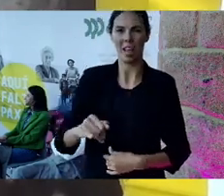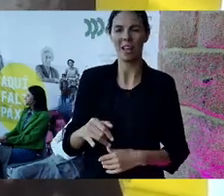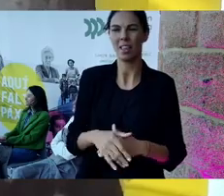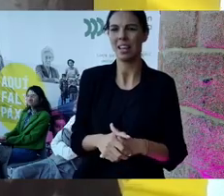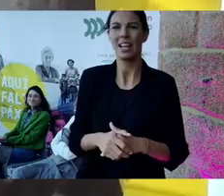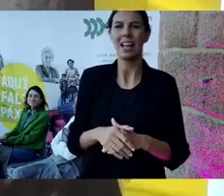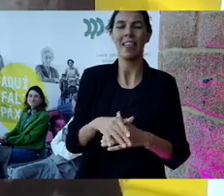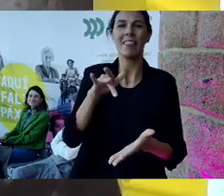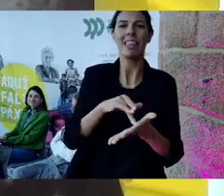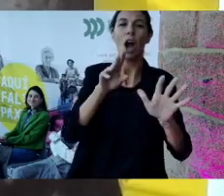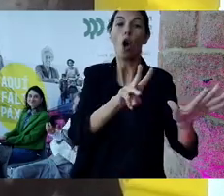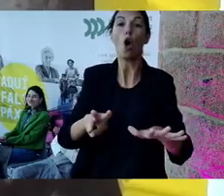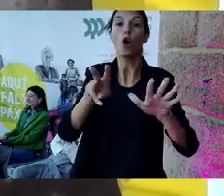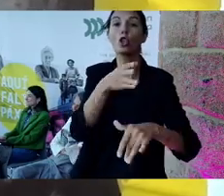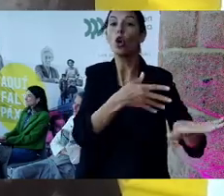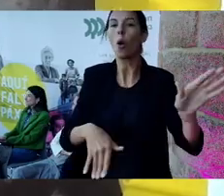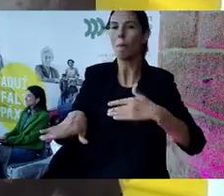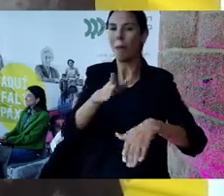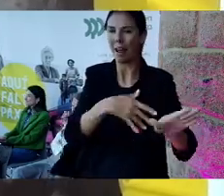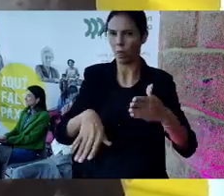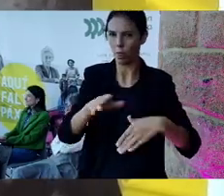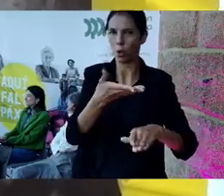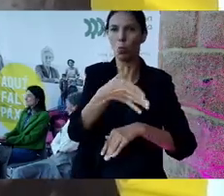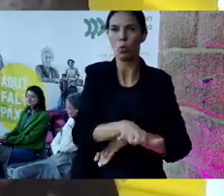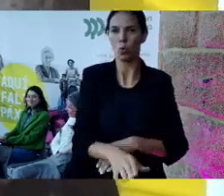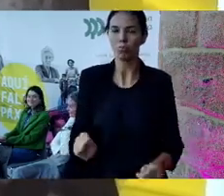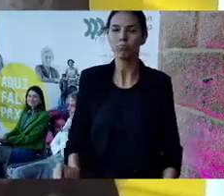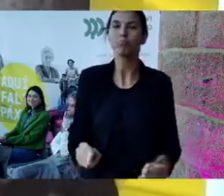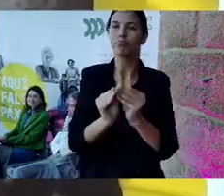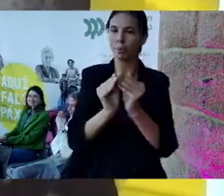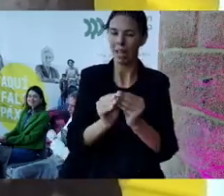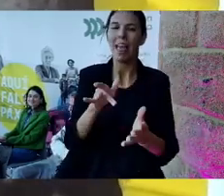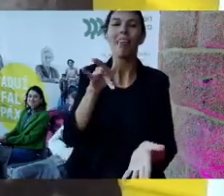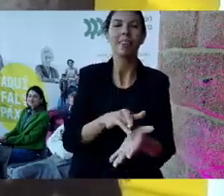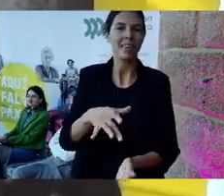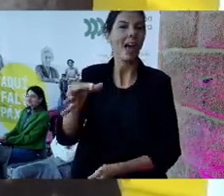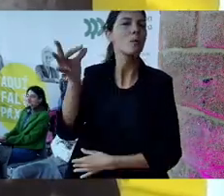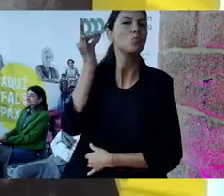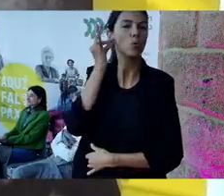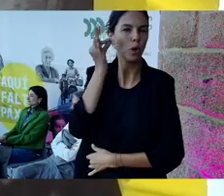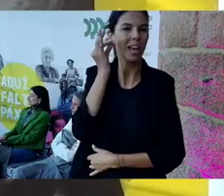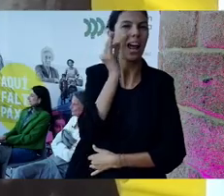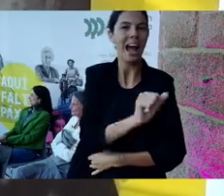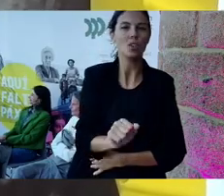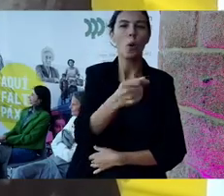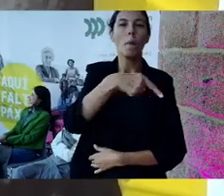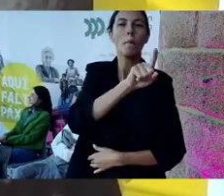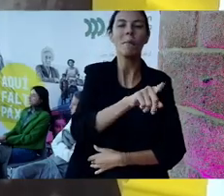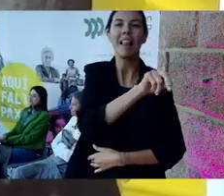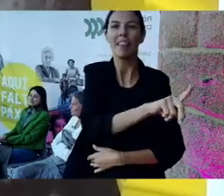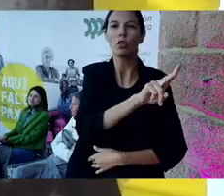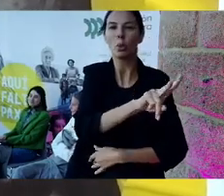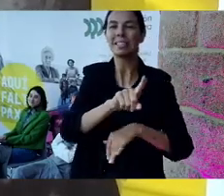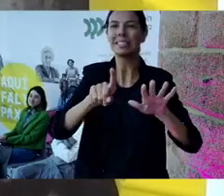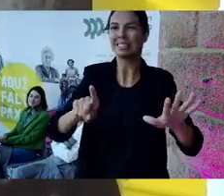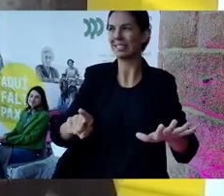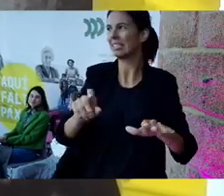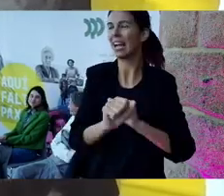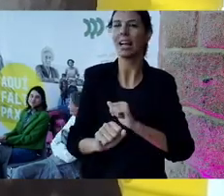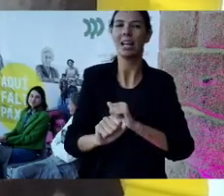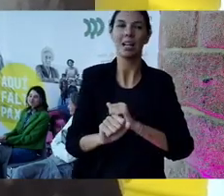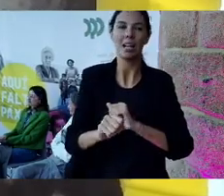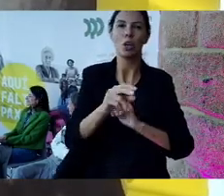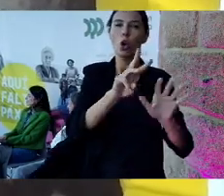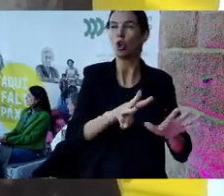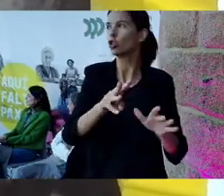Pedro González de Lara, un 8 de el marzo. El 8 de marzo. Un 8 de marzo. Me digan, sí, que no es. Sí. El Día de la Mujer, sí, en el año